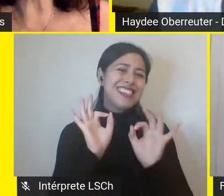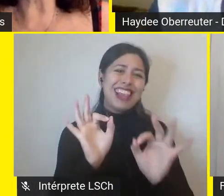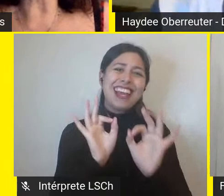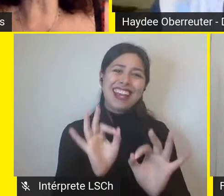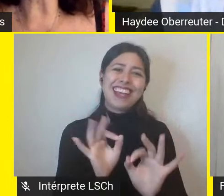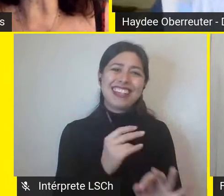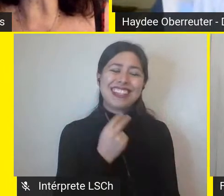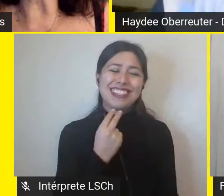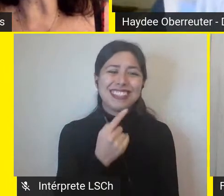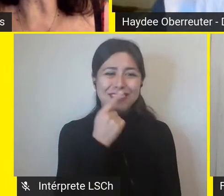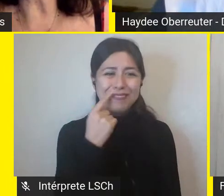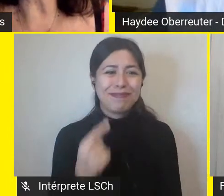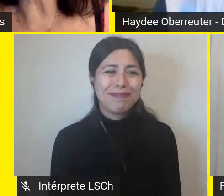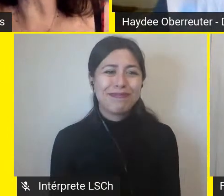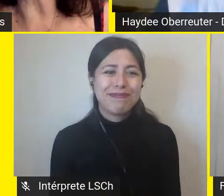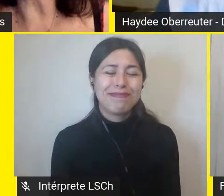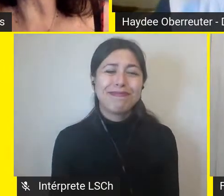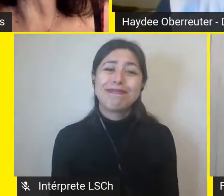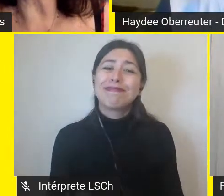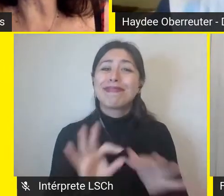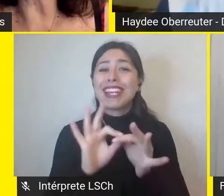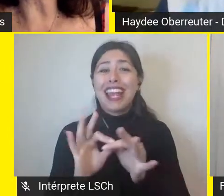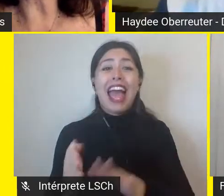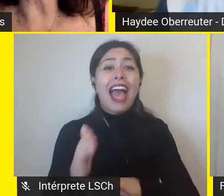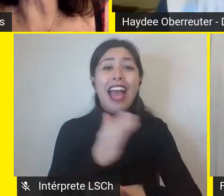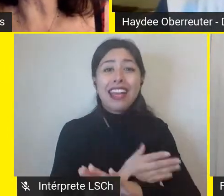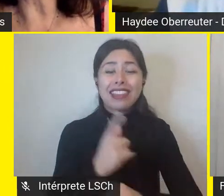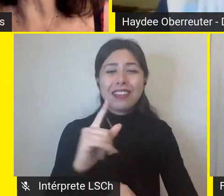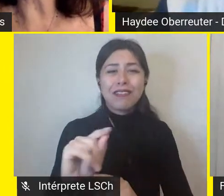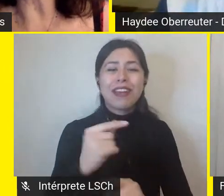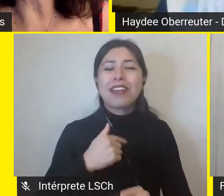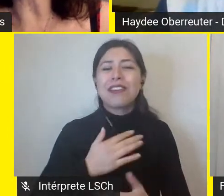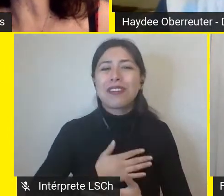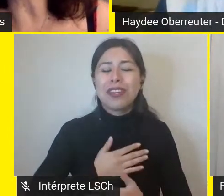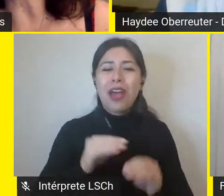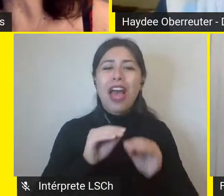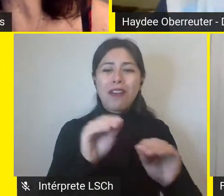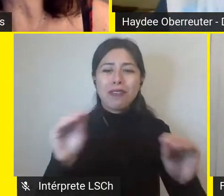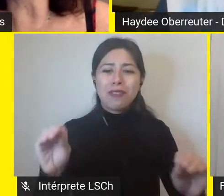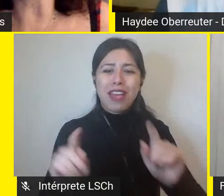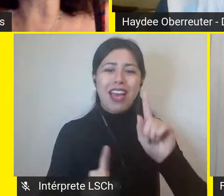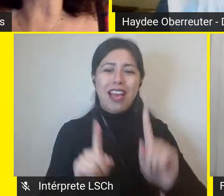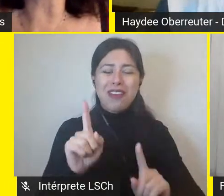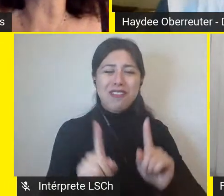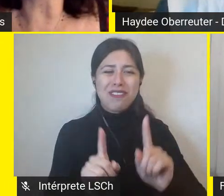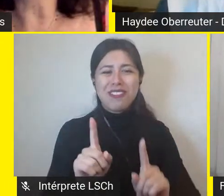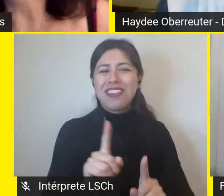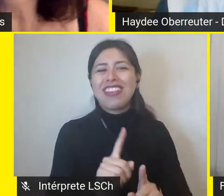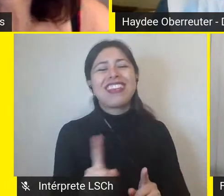Excelente. Muchas gracias. Antes de que se vayan, les quiero pasar algunos avisitos comerciales.